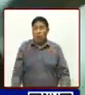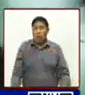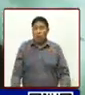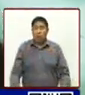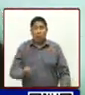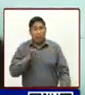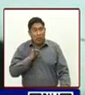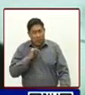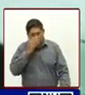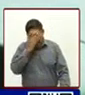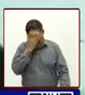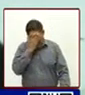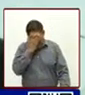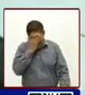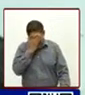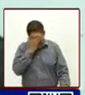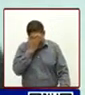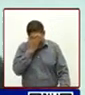Difícil para mí.